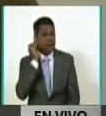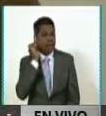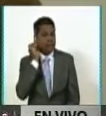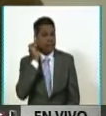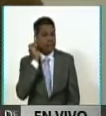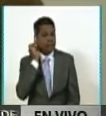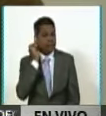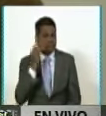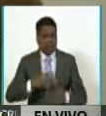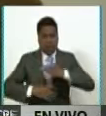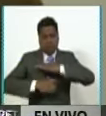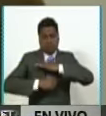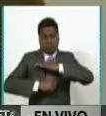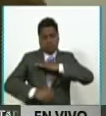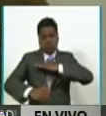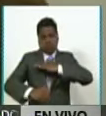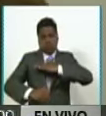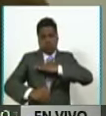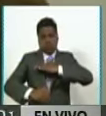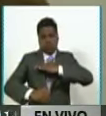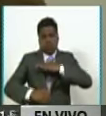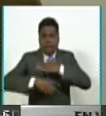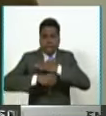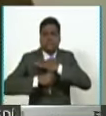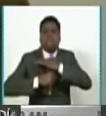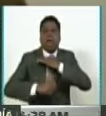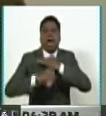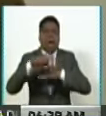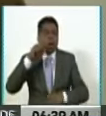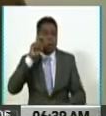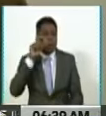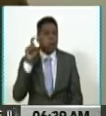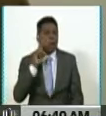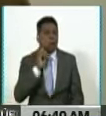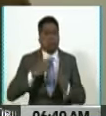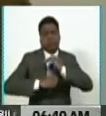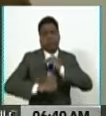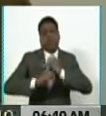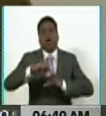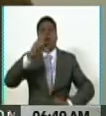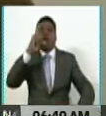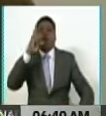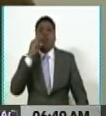daba luz, estaba pariendo a este hombre,